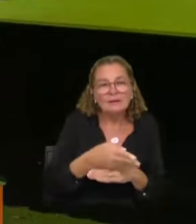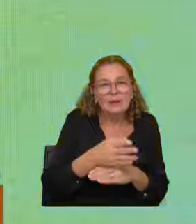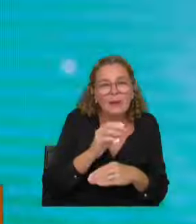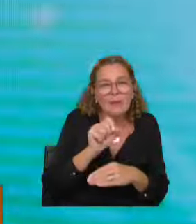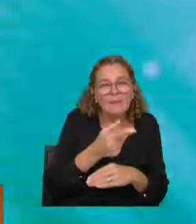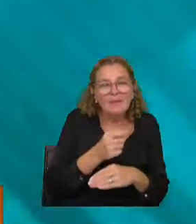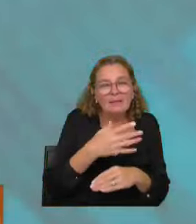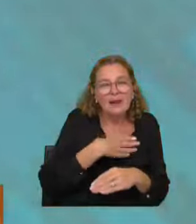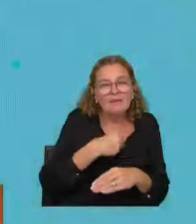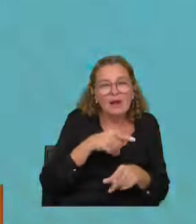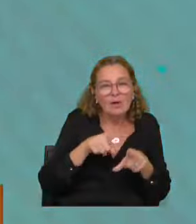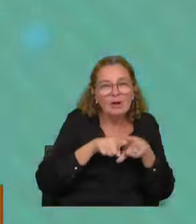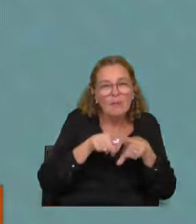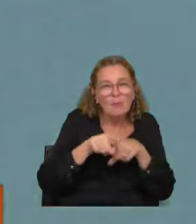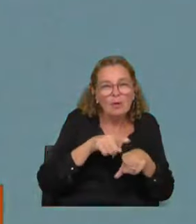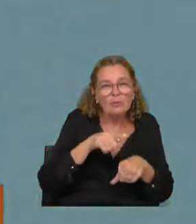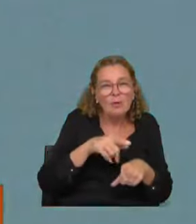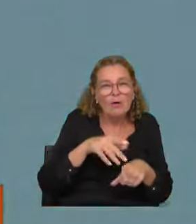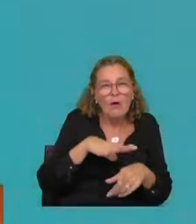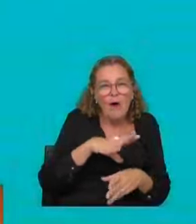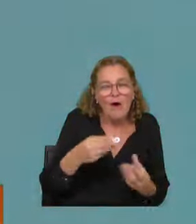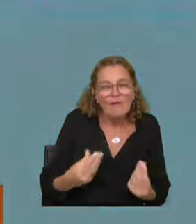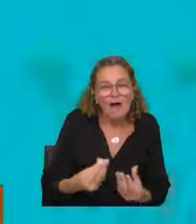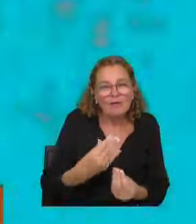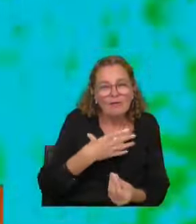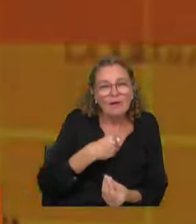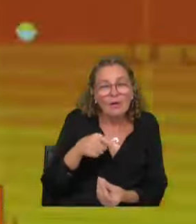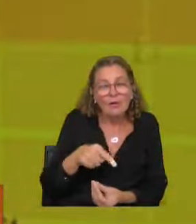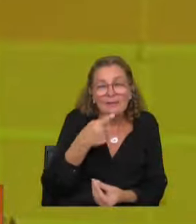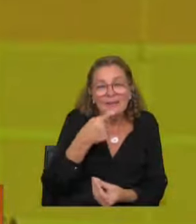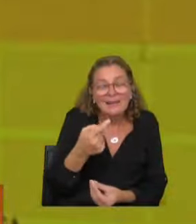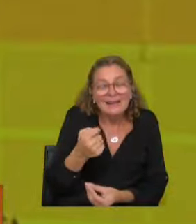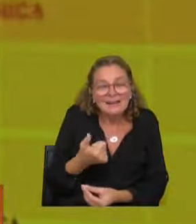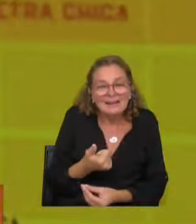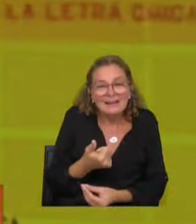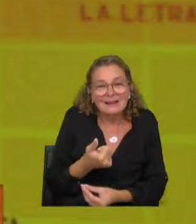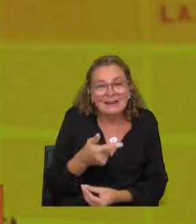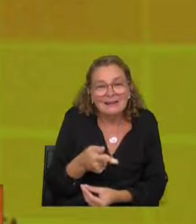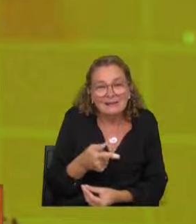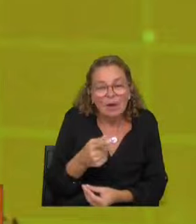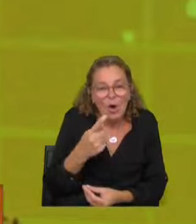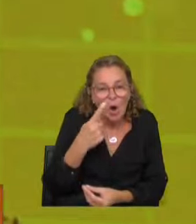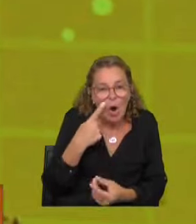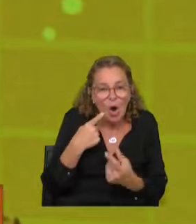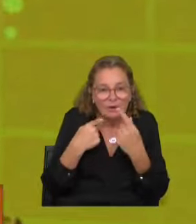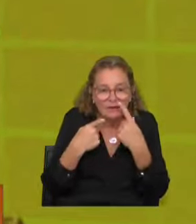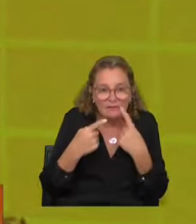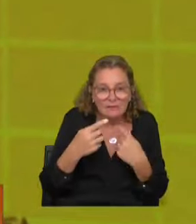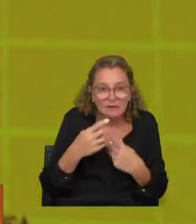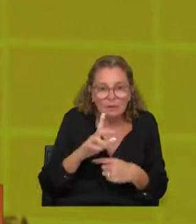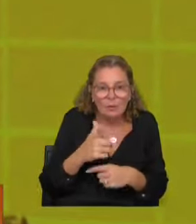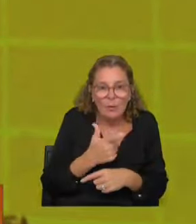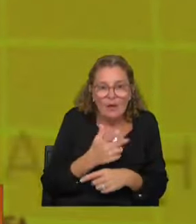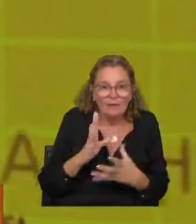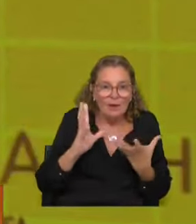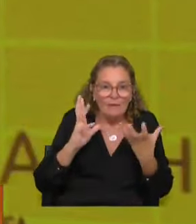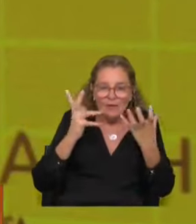que en Jardines del hipódromo que en Barros blancos hoy hacías mención recién a esta tristísima noticia porque no hay una